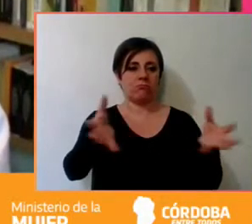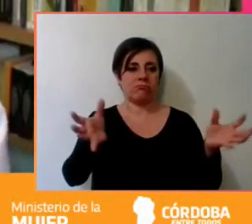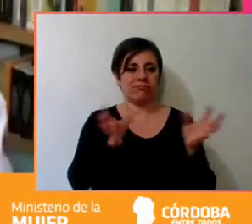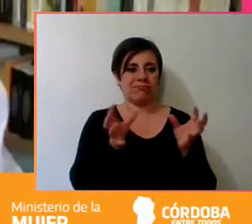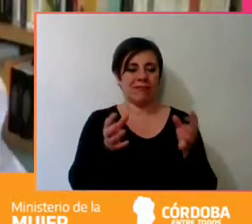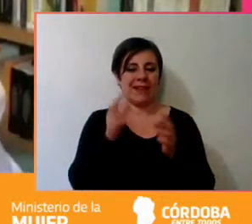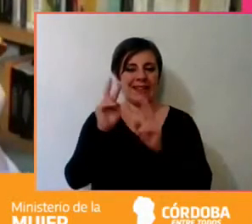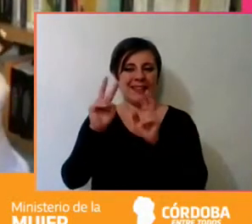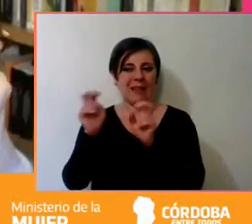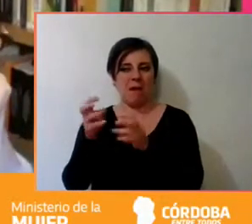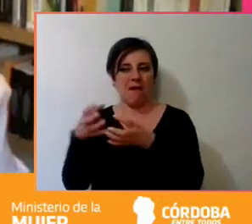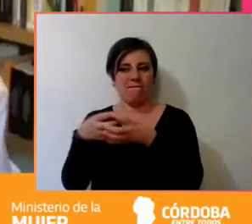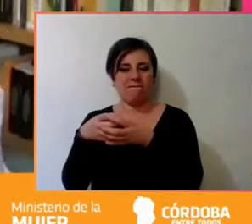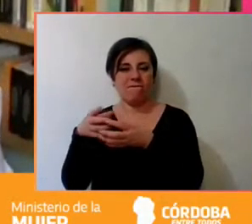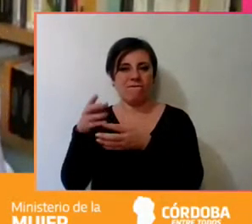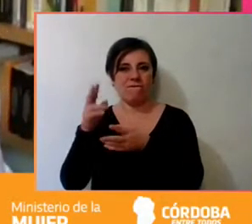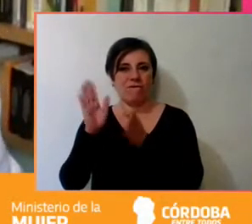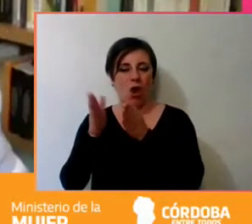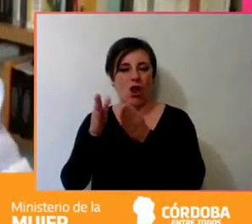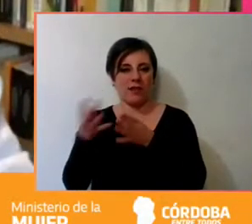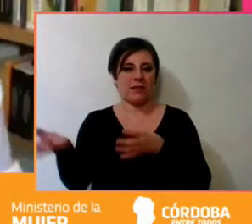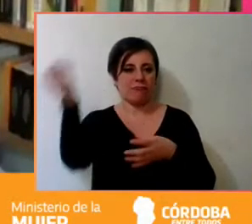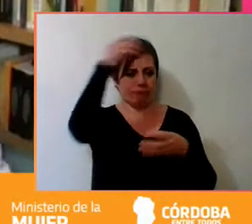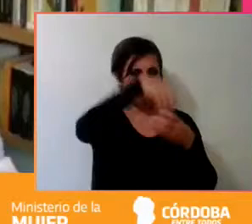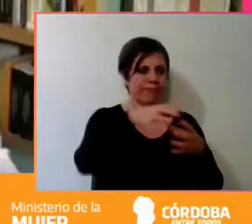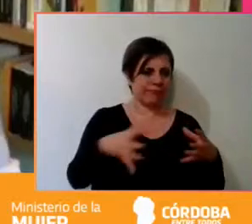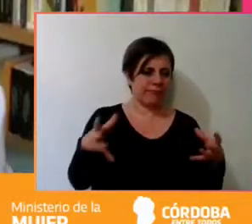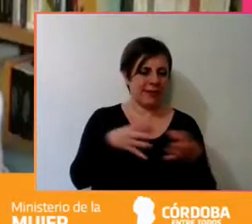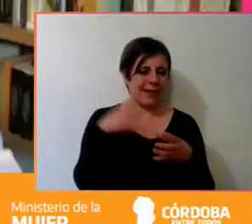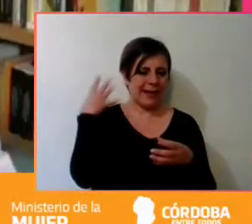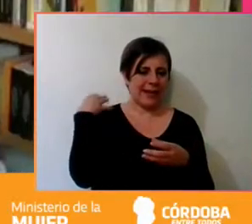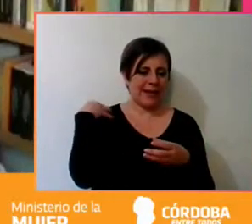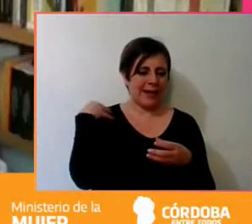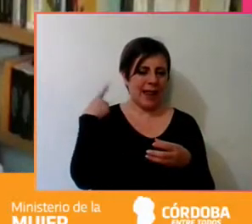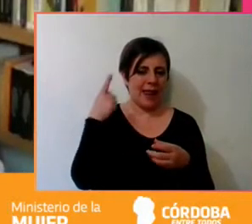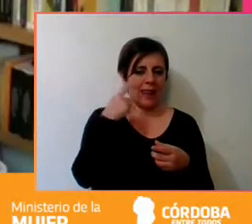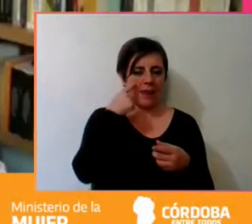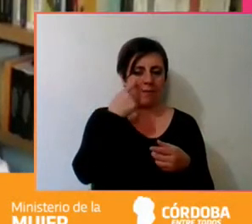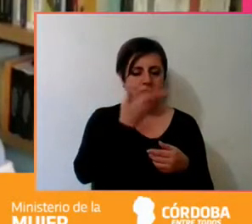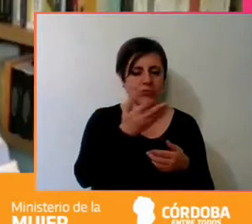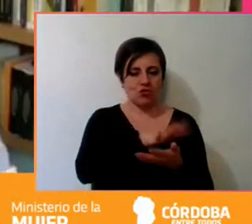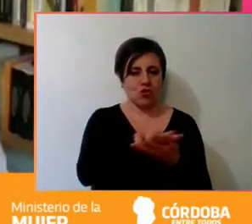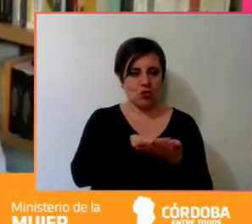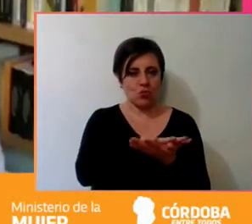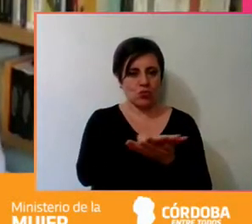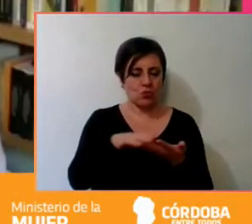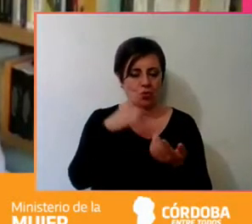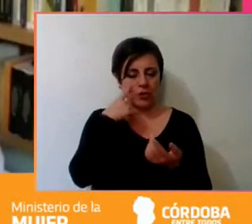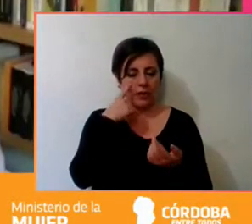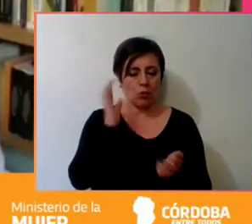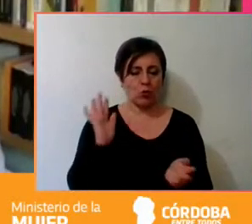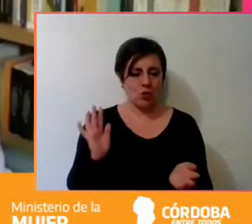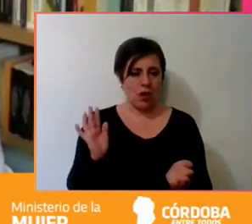en donde lo que se plantee sean las soluciones institucionales